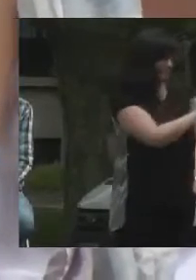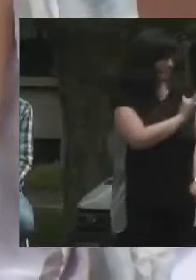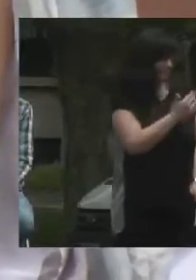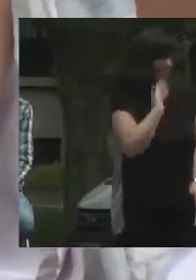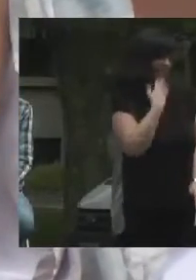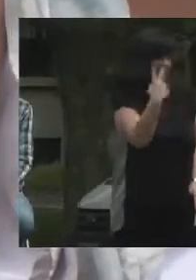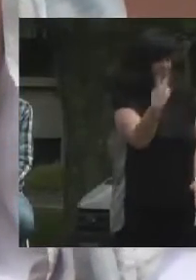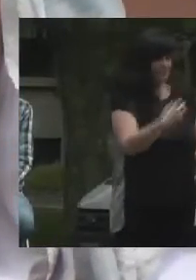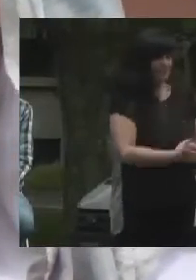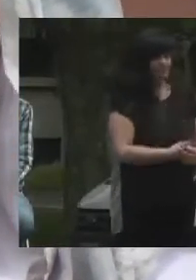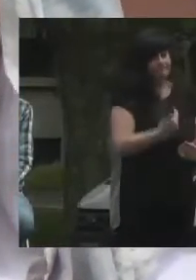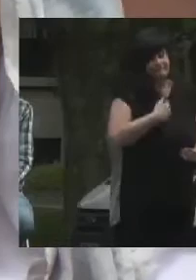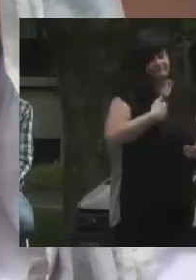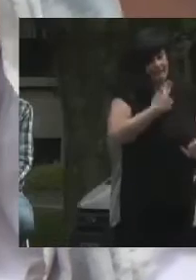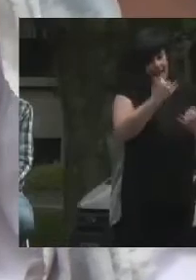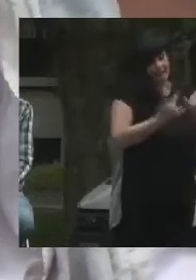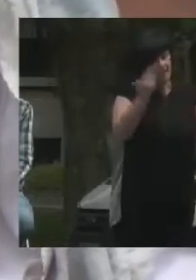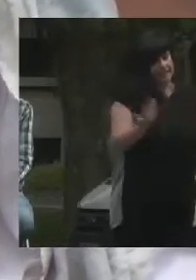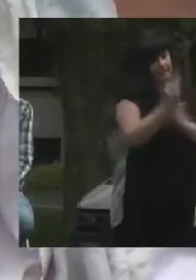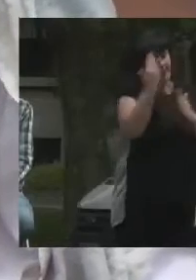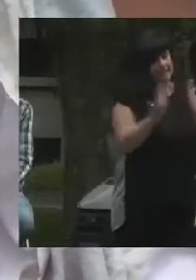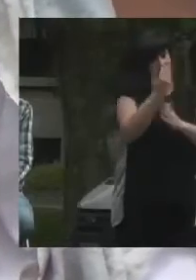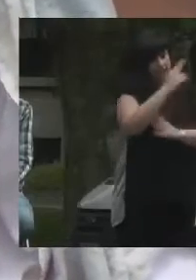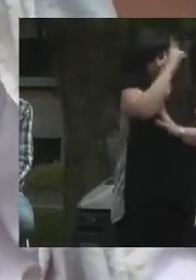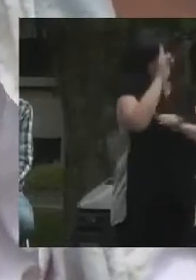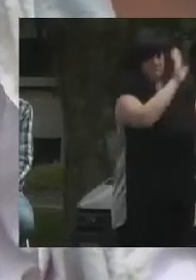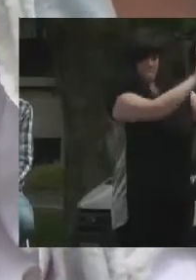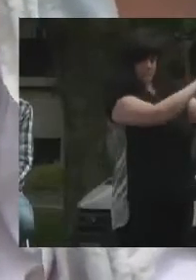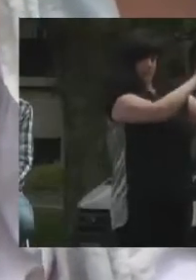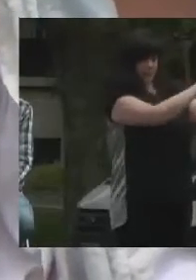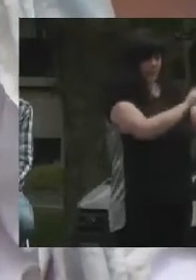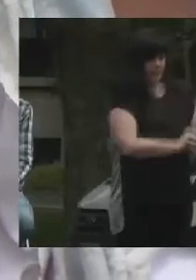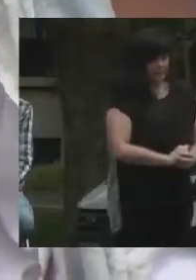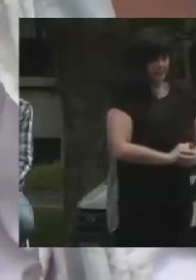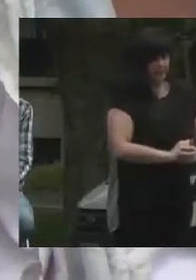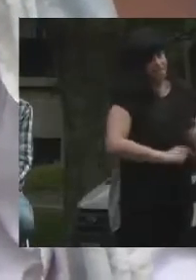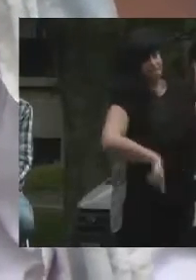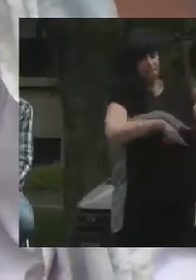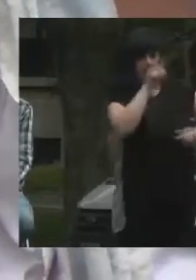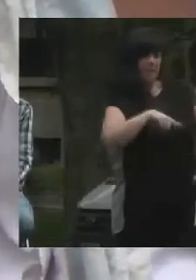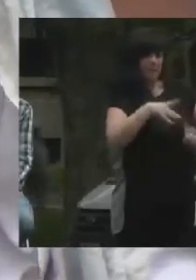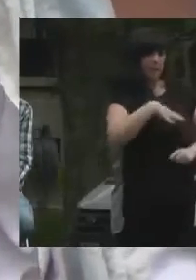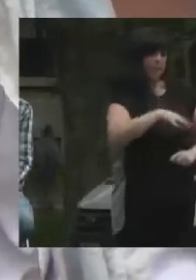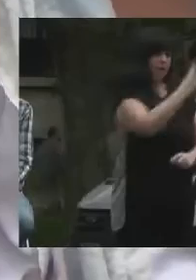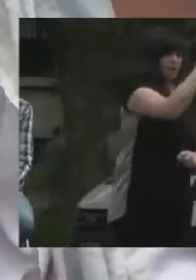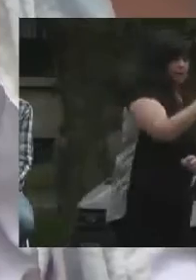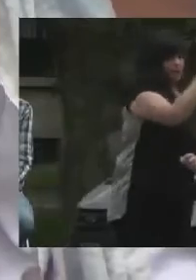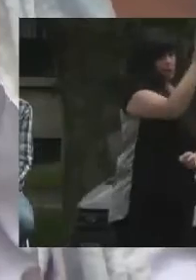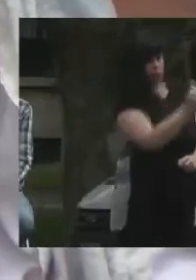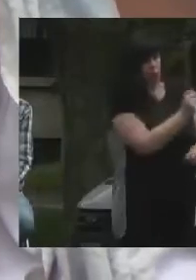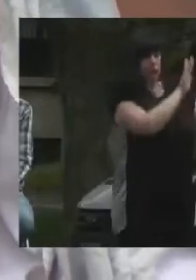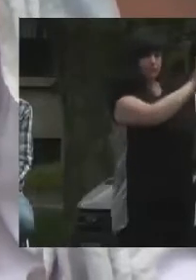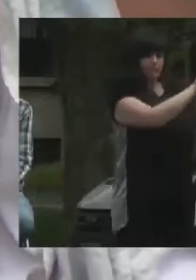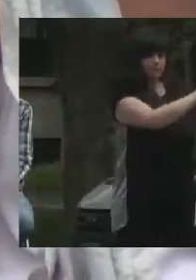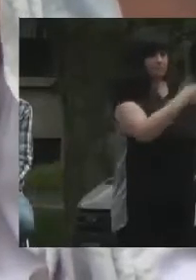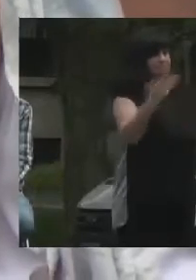E, bueno, claro, paso varios días en Madrid a semana, pois depende da semana, 2, 3, 4. E entón,